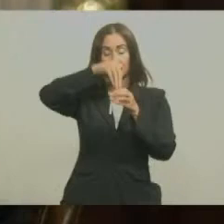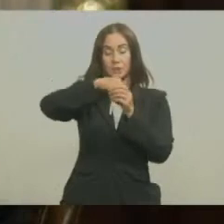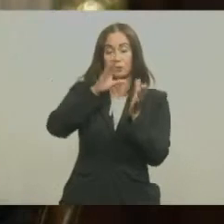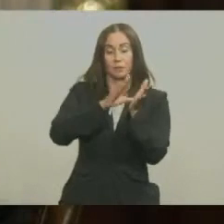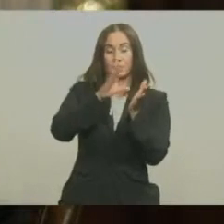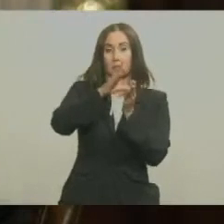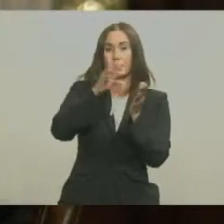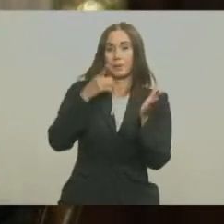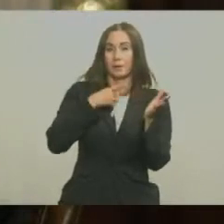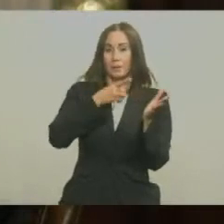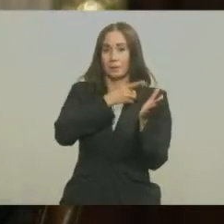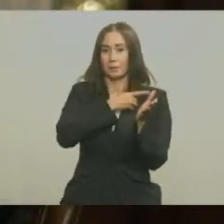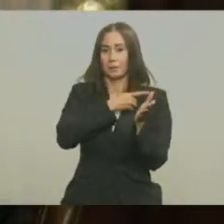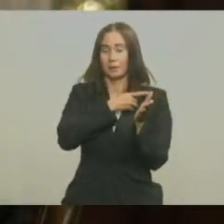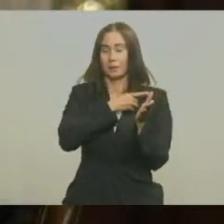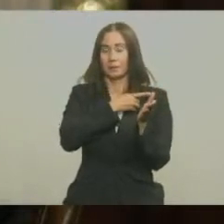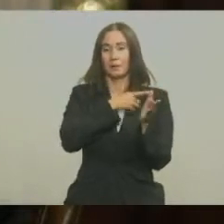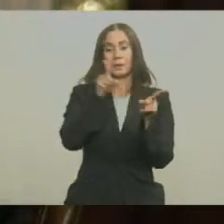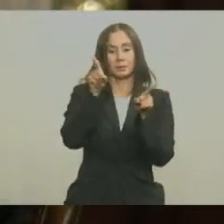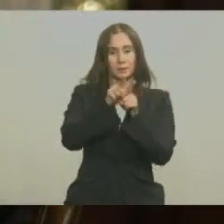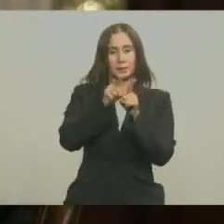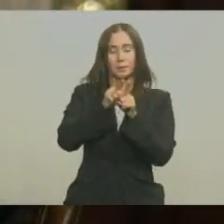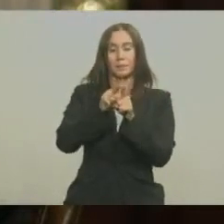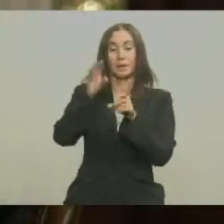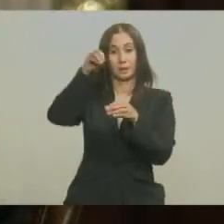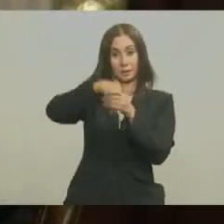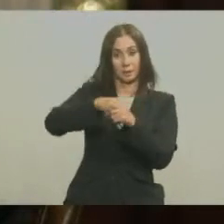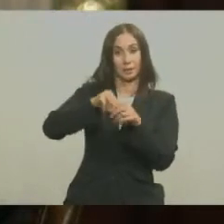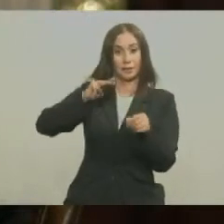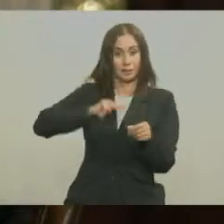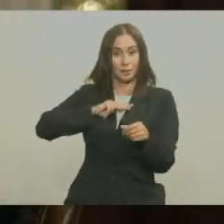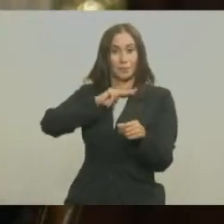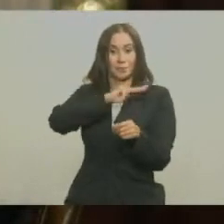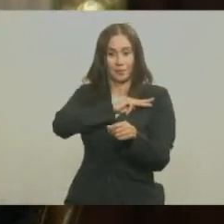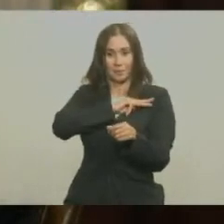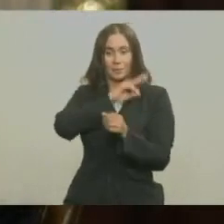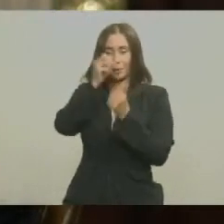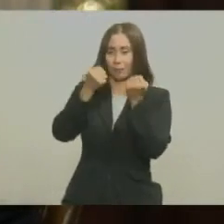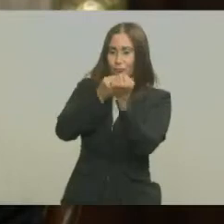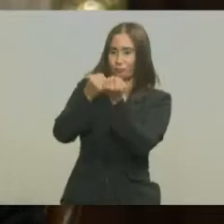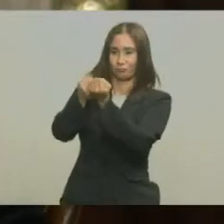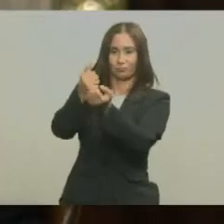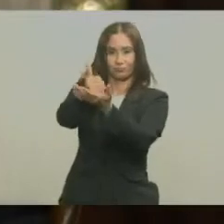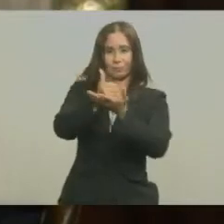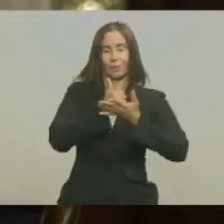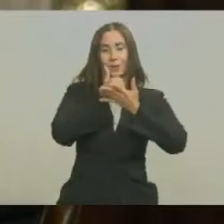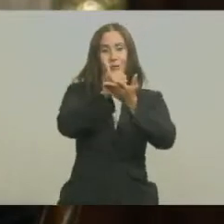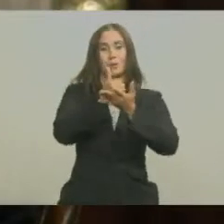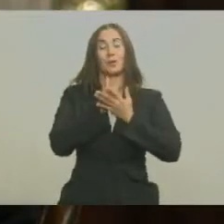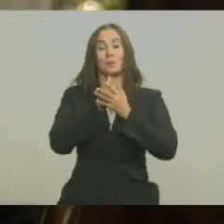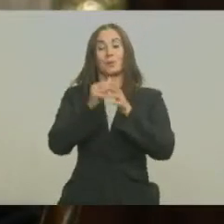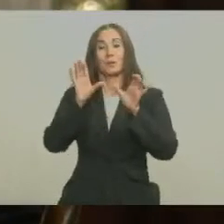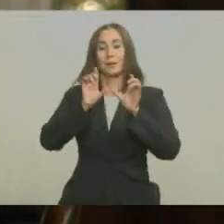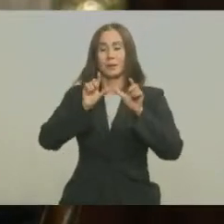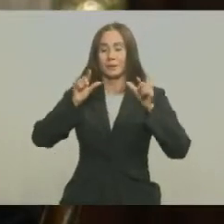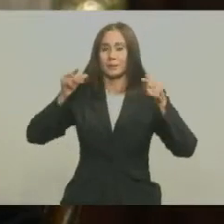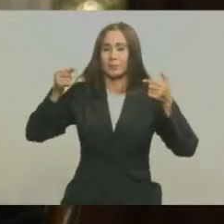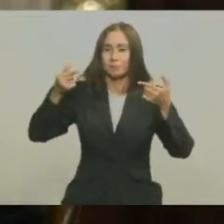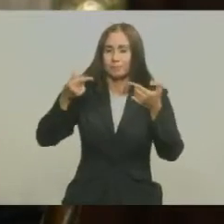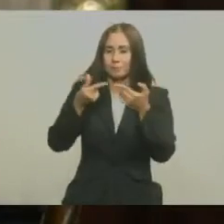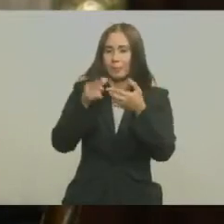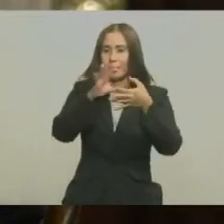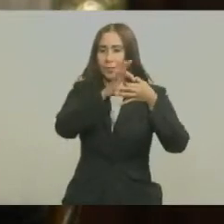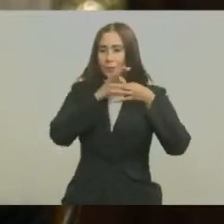que también sean miembros de este gabinete para que nos ayuden a que sea un gabinete de